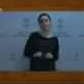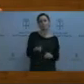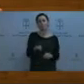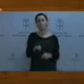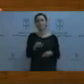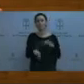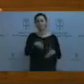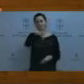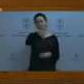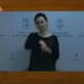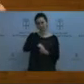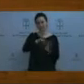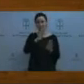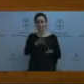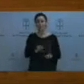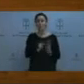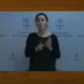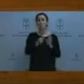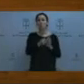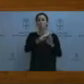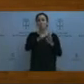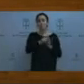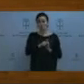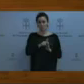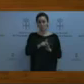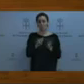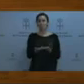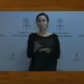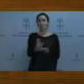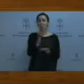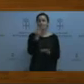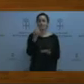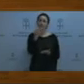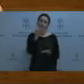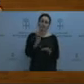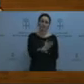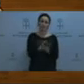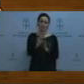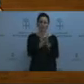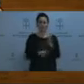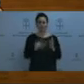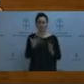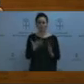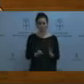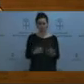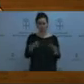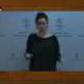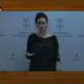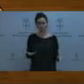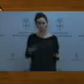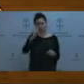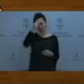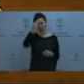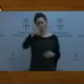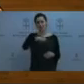votaremos a favor del punto 1 de la moción si se nos concede la votación por puntos. Pero no debemos perder de vista las dificultades